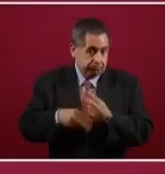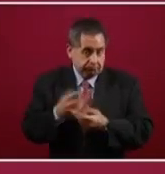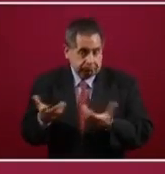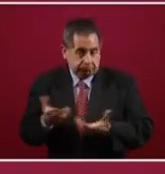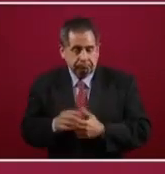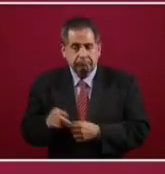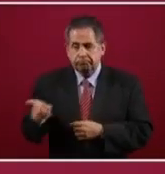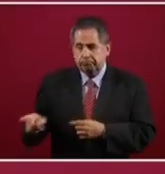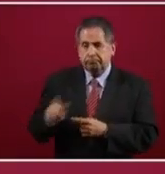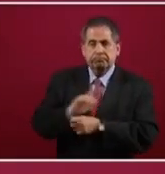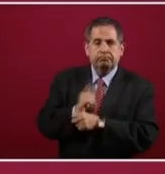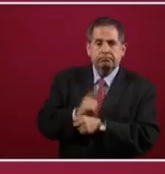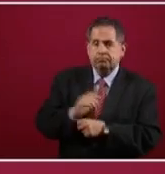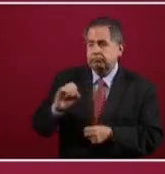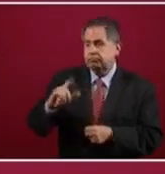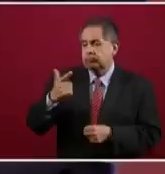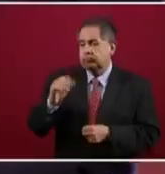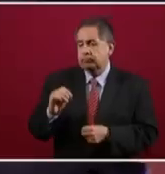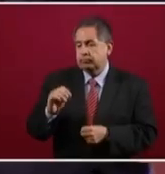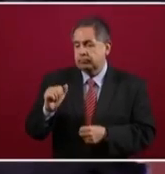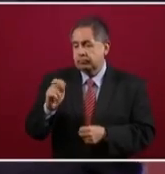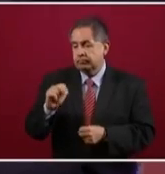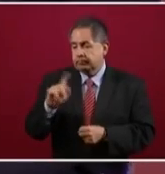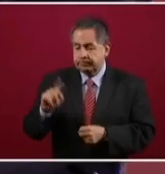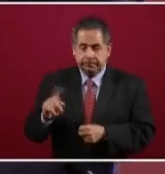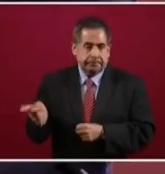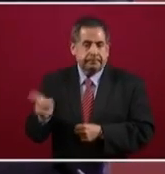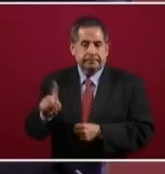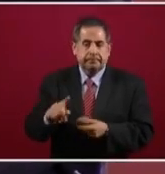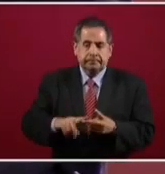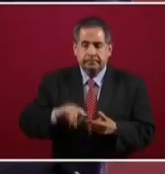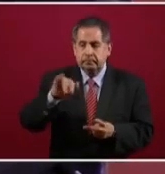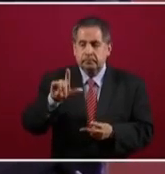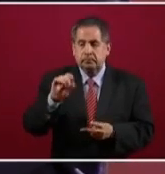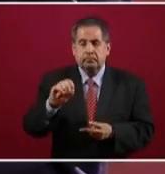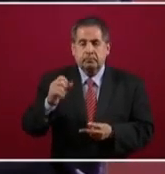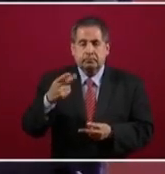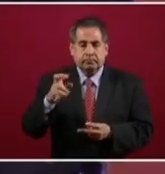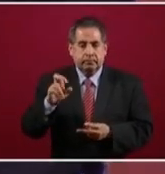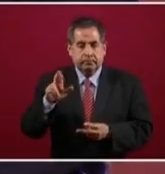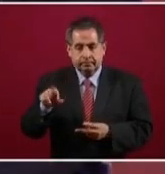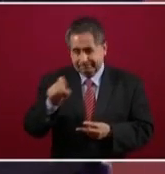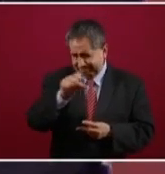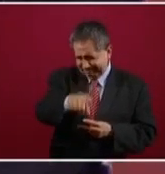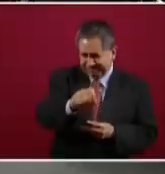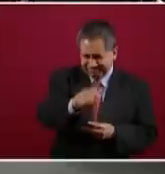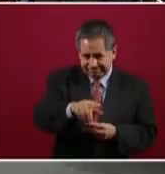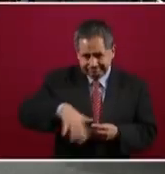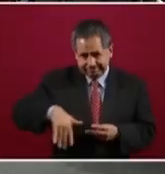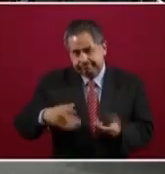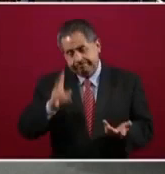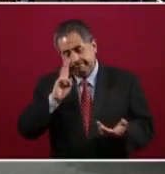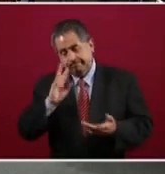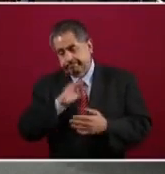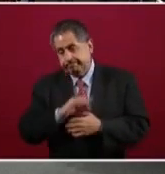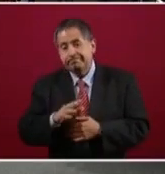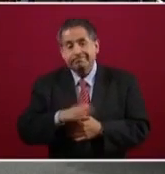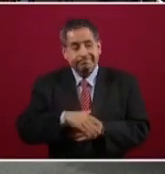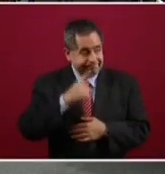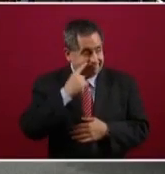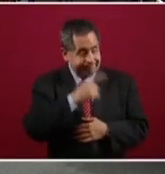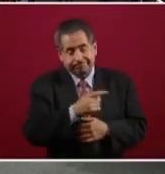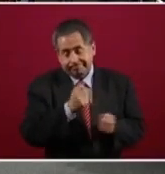tanto la licenciada Olga Sánchez Cordero como Julio Scherer, por esto que estás planteando, porque tenemos